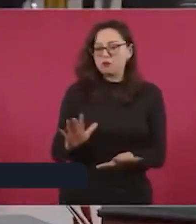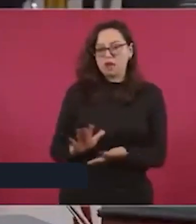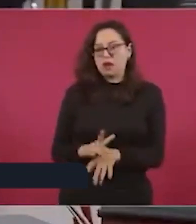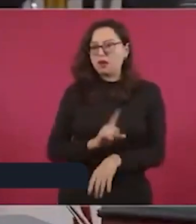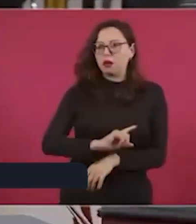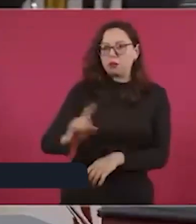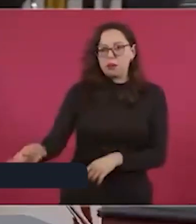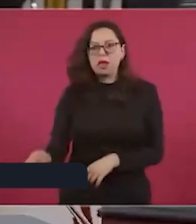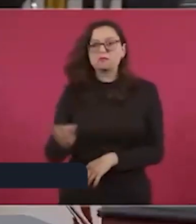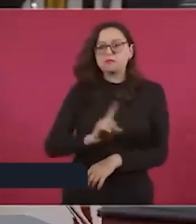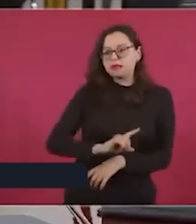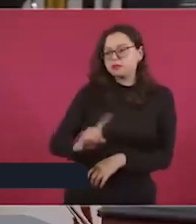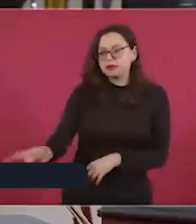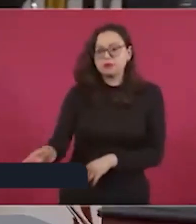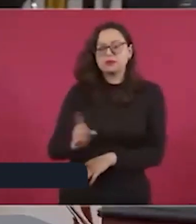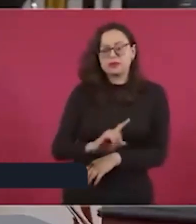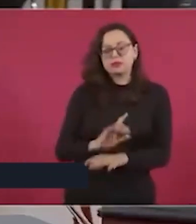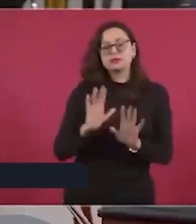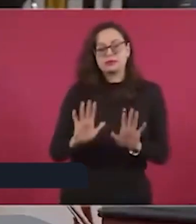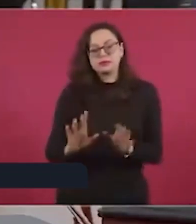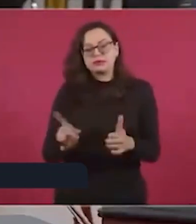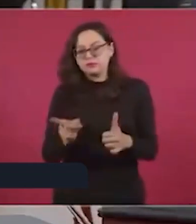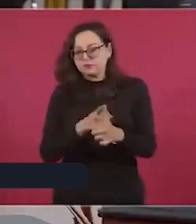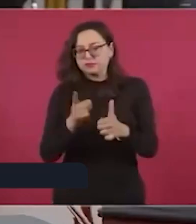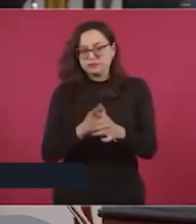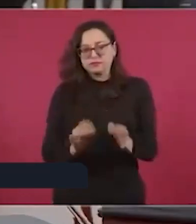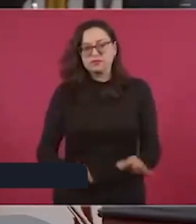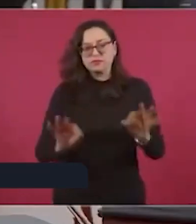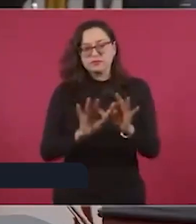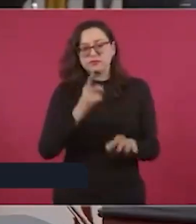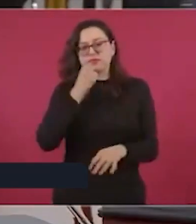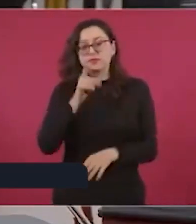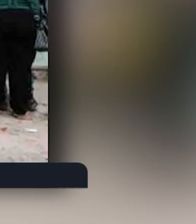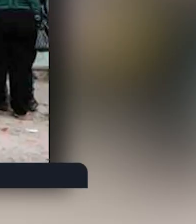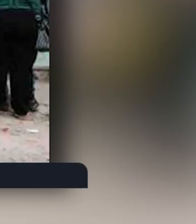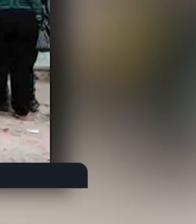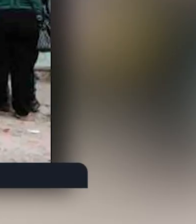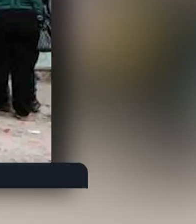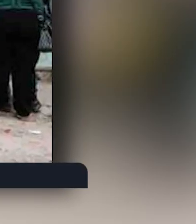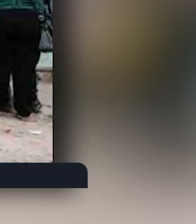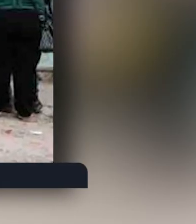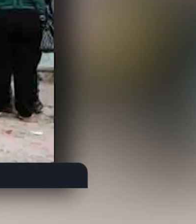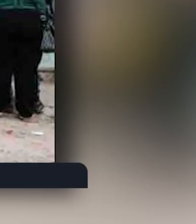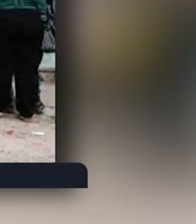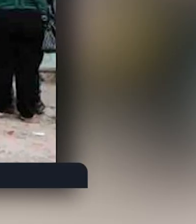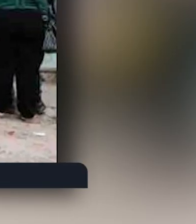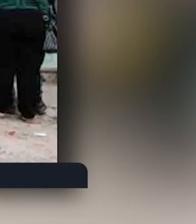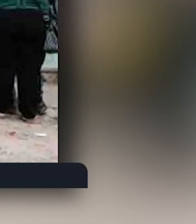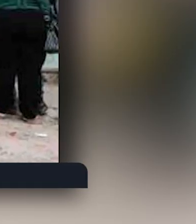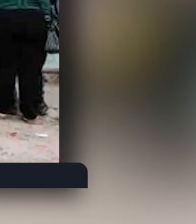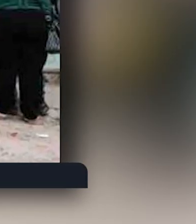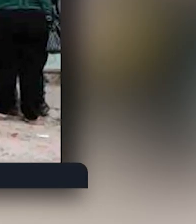permitan mejorar la seguridad en amatenango y facilitar el retorno de los desplazados a sus hogares hasta el momento se tiene registro de que